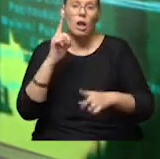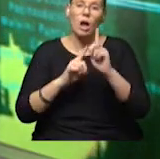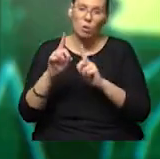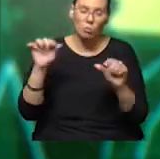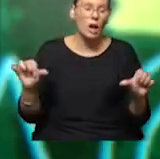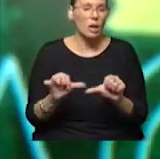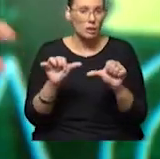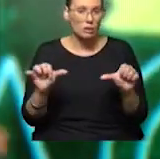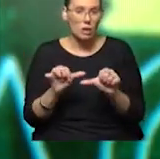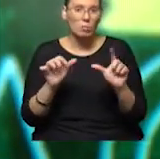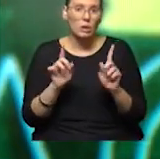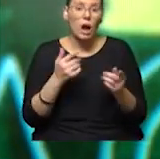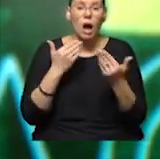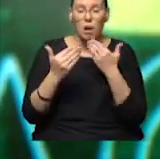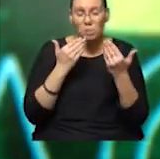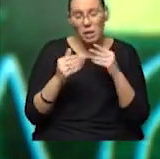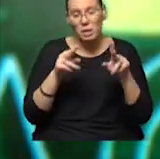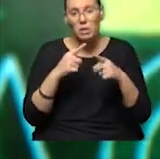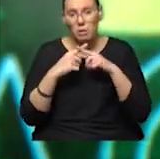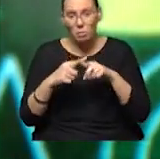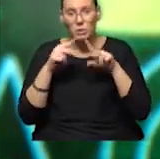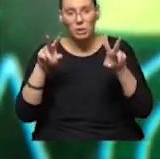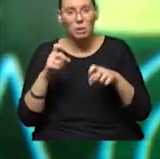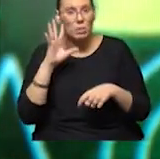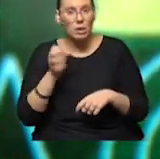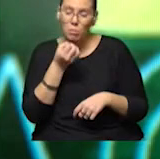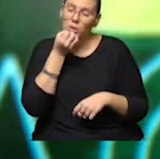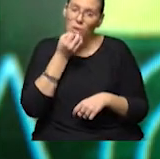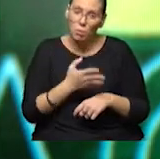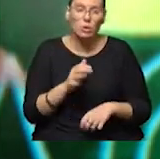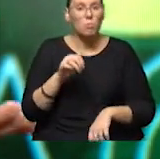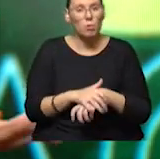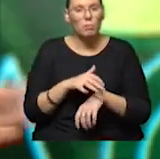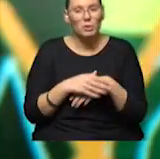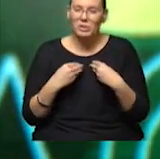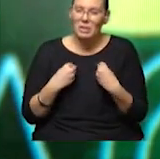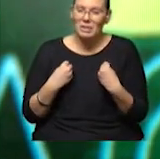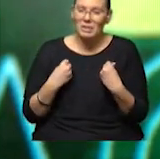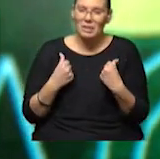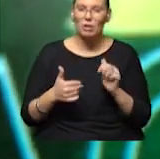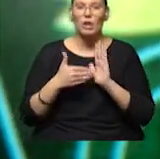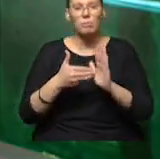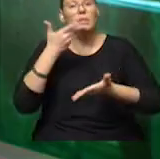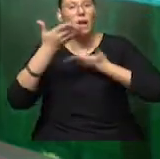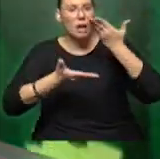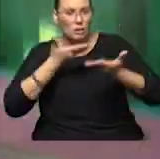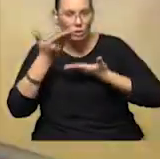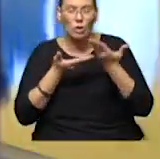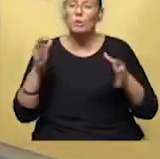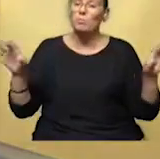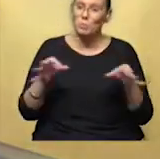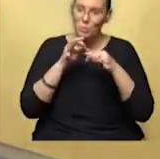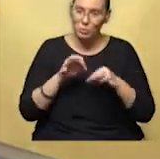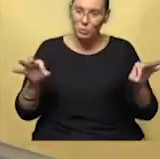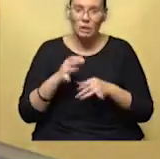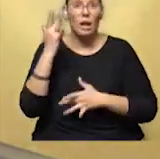intervenciones. ¿Mira? Para nada, poner el tema sobre la mesa. Buenísimo. Y nos pareció como súper acorde con este momento tan sensible para nosotros, que es presentar canciones, hacer música,